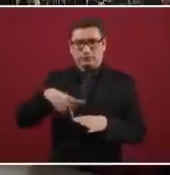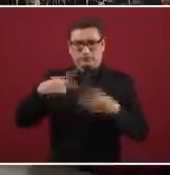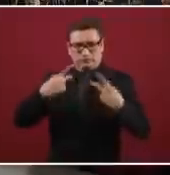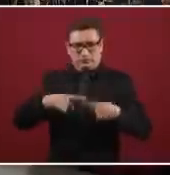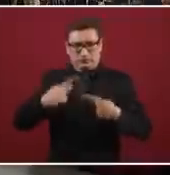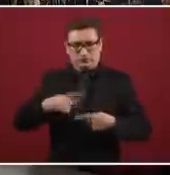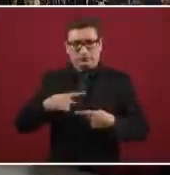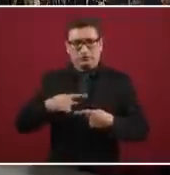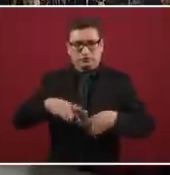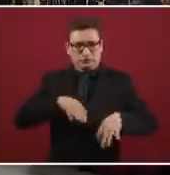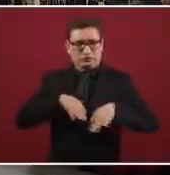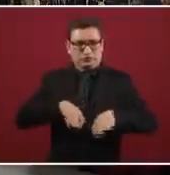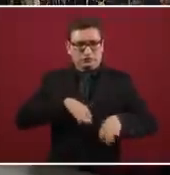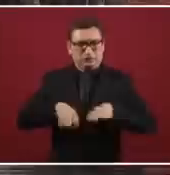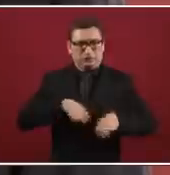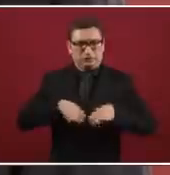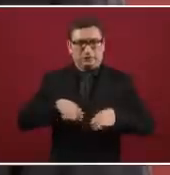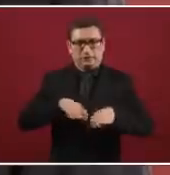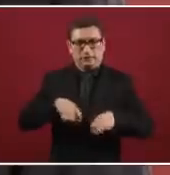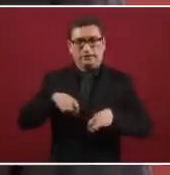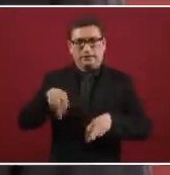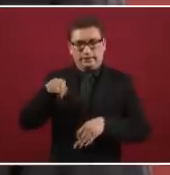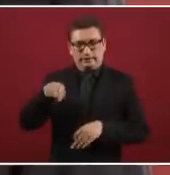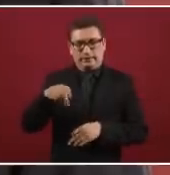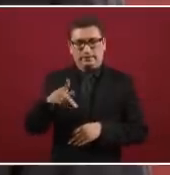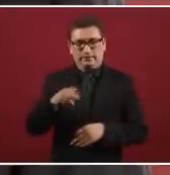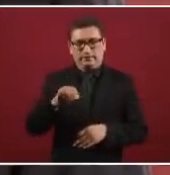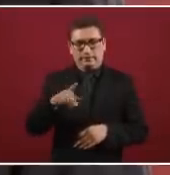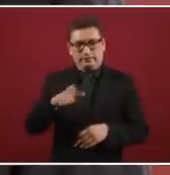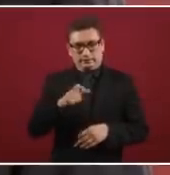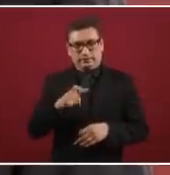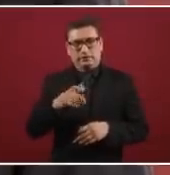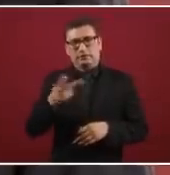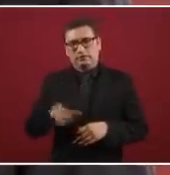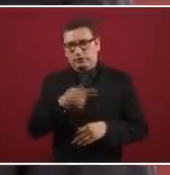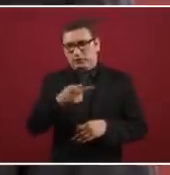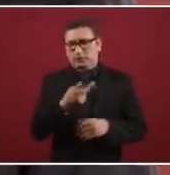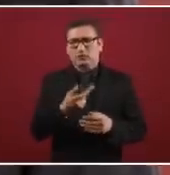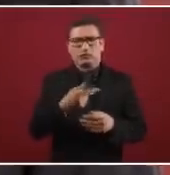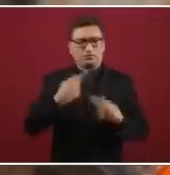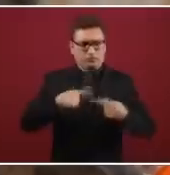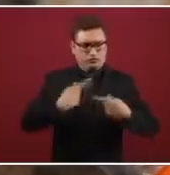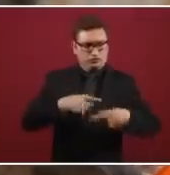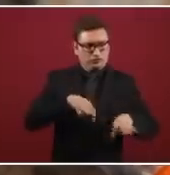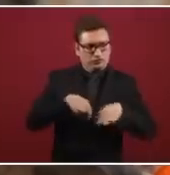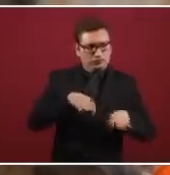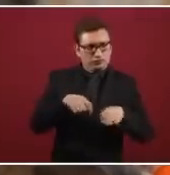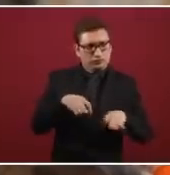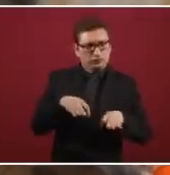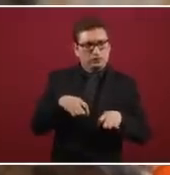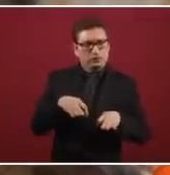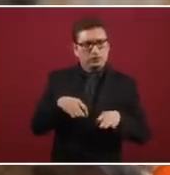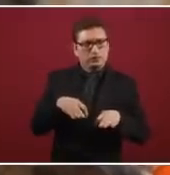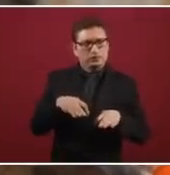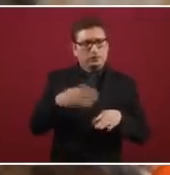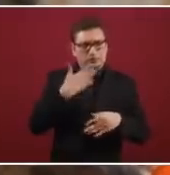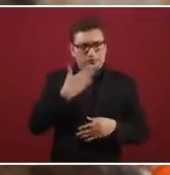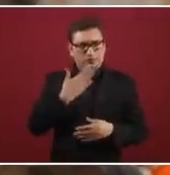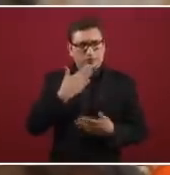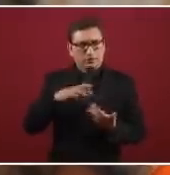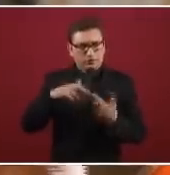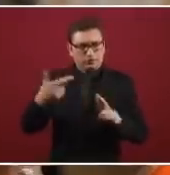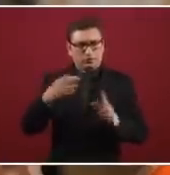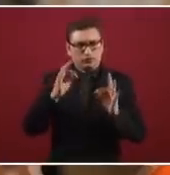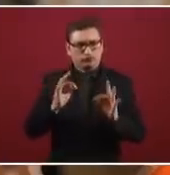trabajadores de Pemex. ¿Cómo está la relación ahorita con los trabajadores de Pemex? ¿El